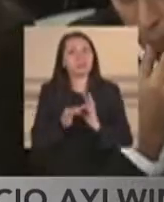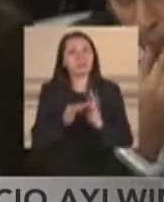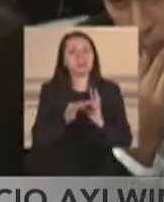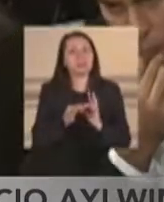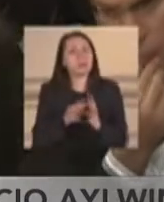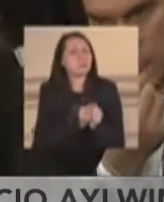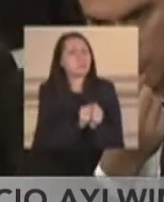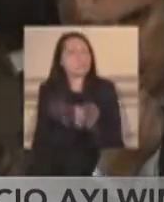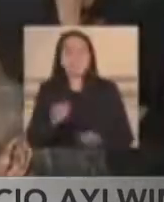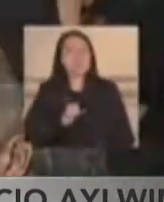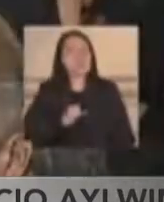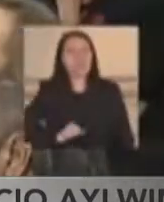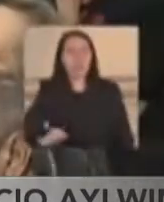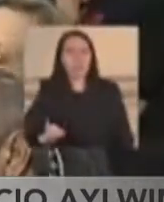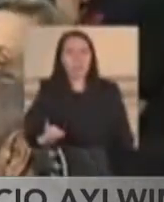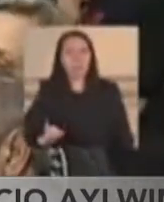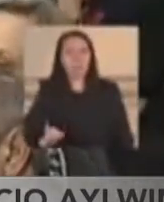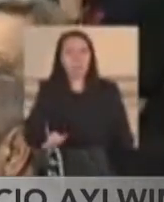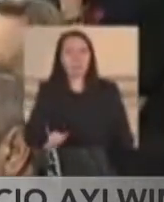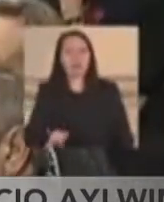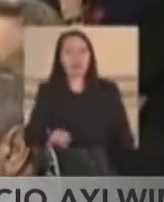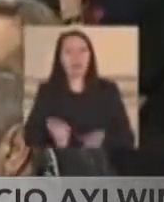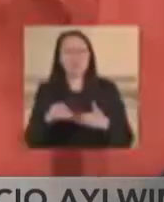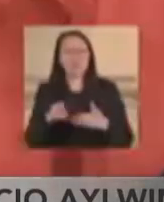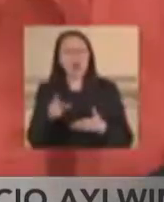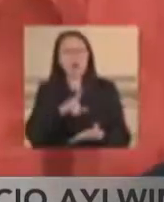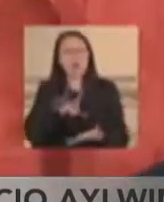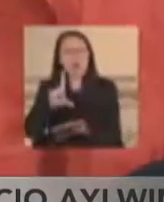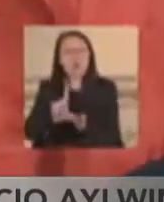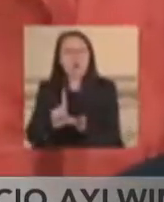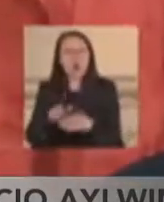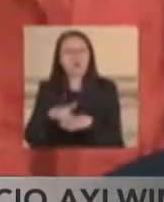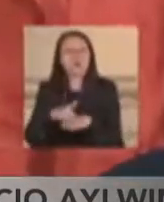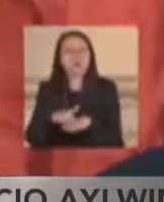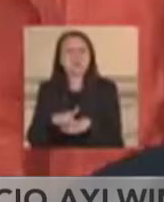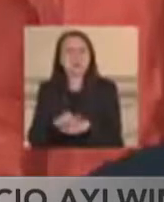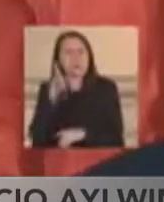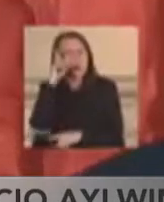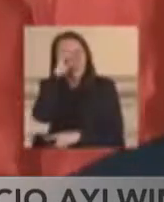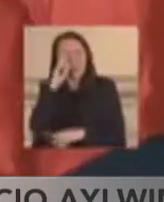emotivos discursos. Deja un espacio muy difícil de llenar.